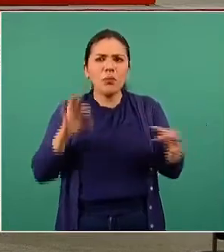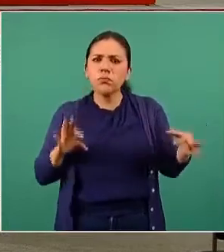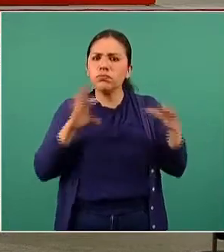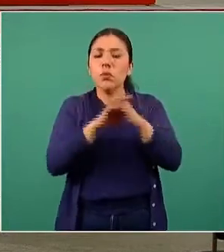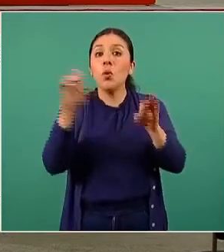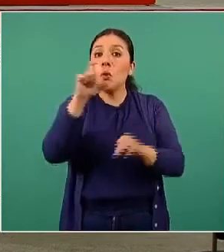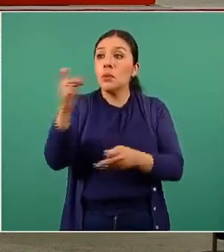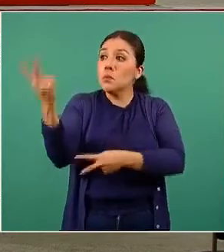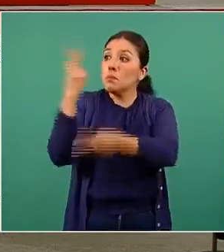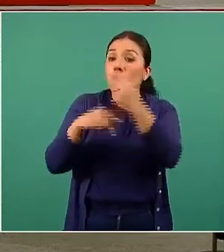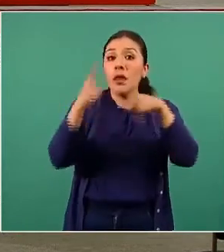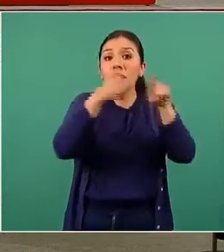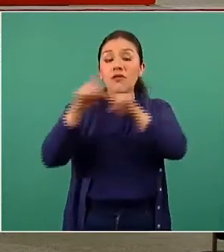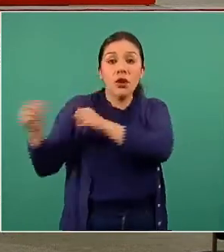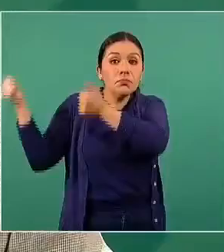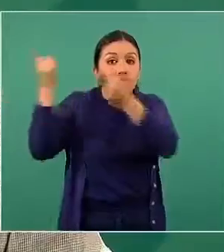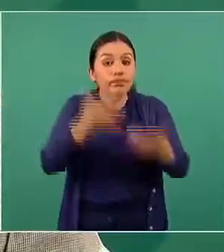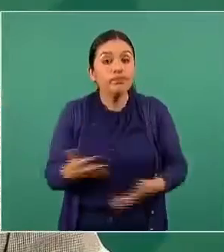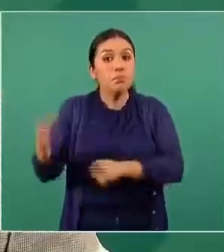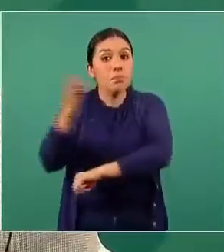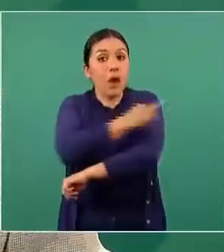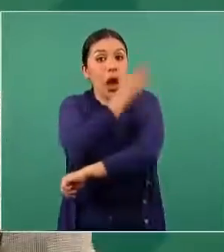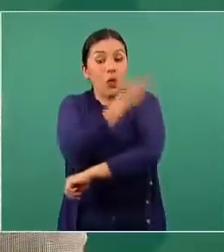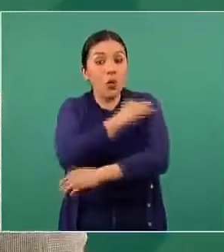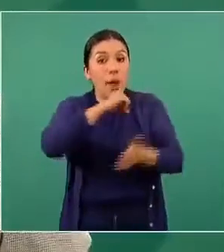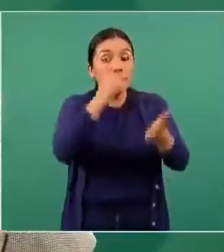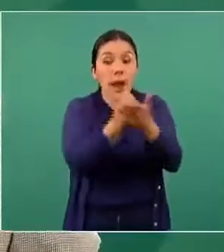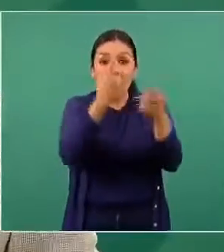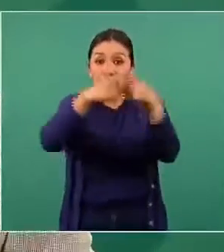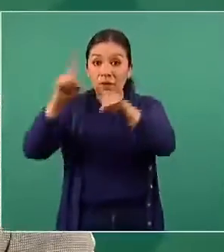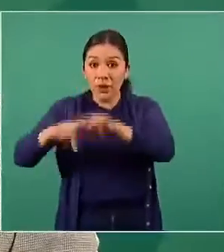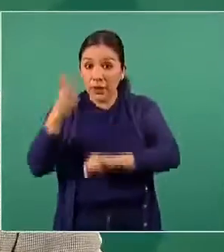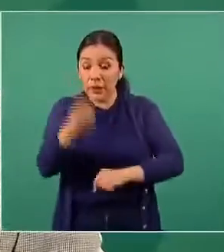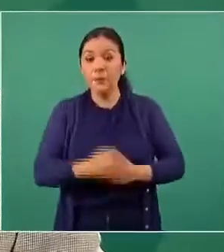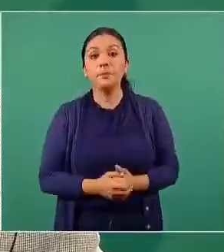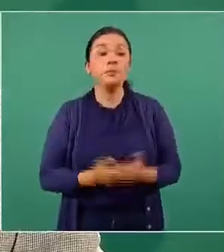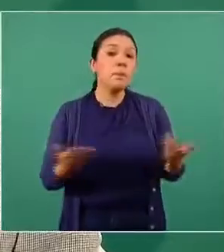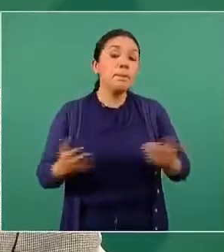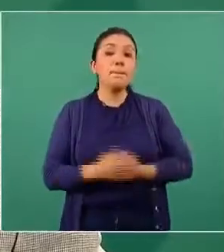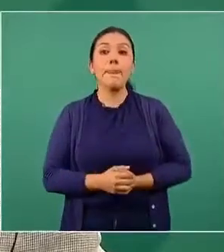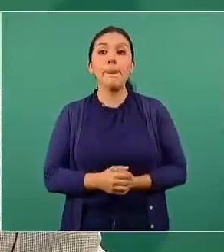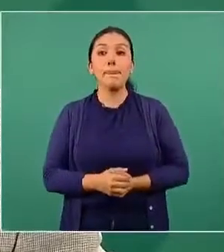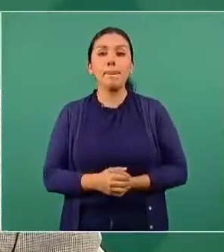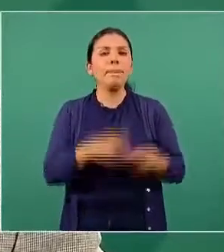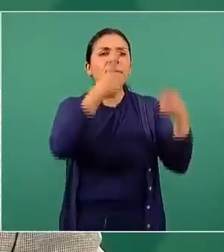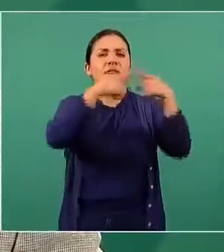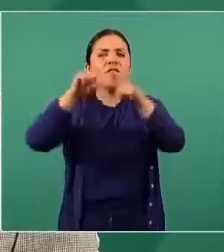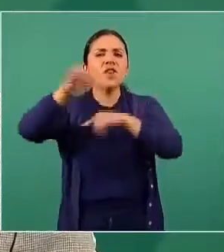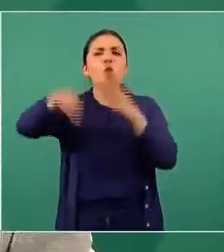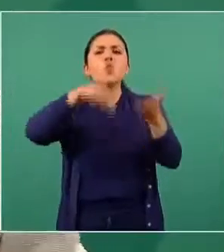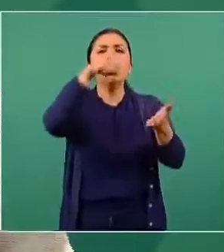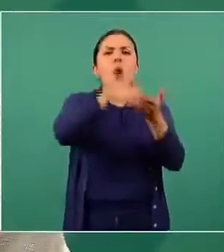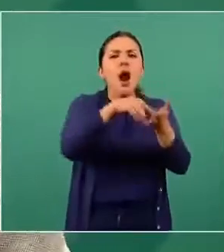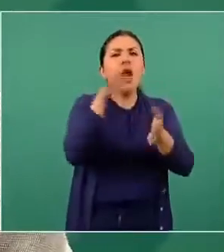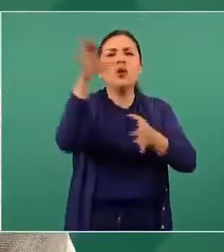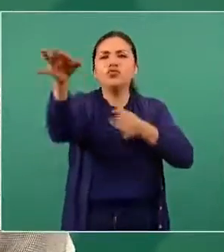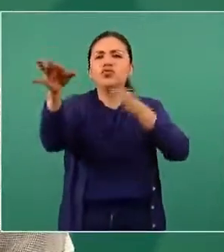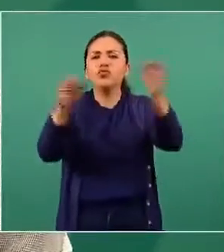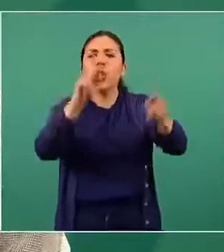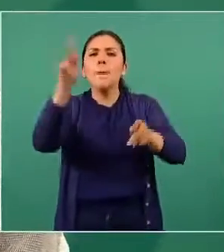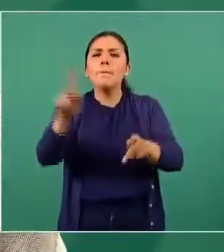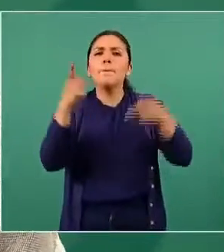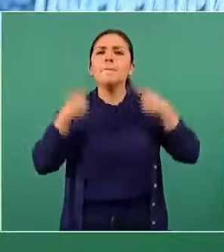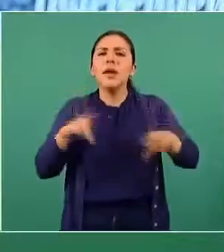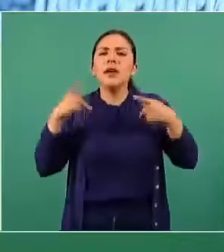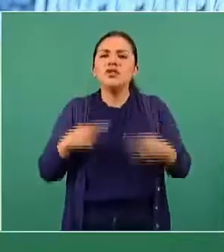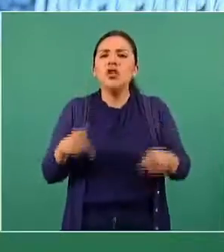van llegando los distintos embarques de vacunas. En las distintas localidades, los tamaños